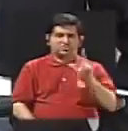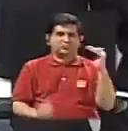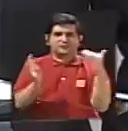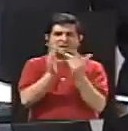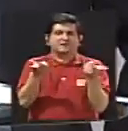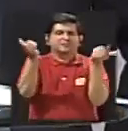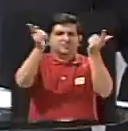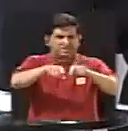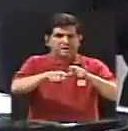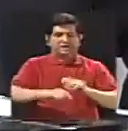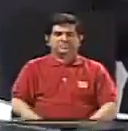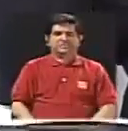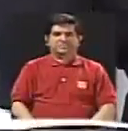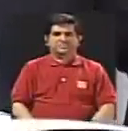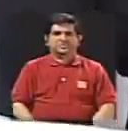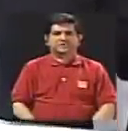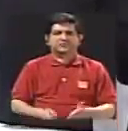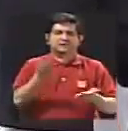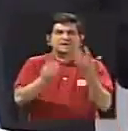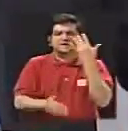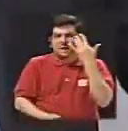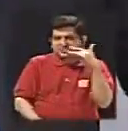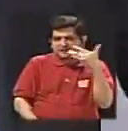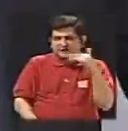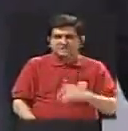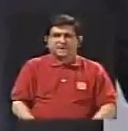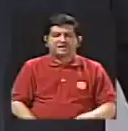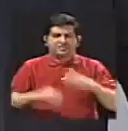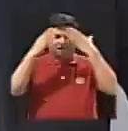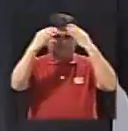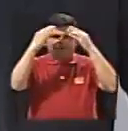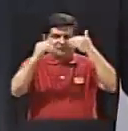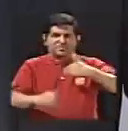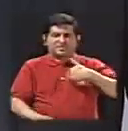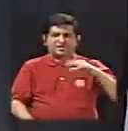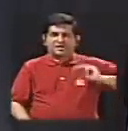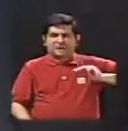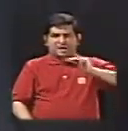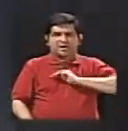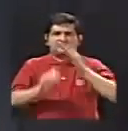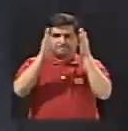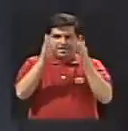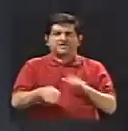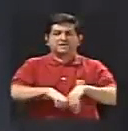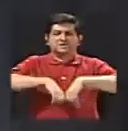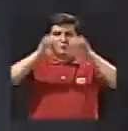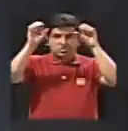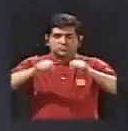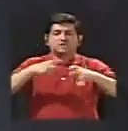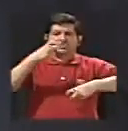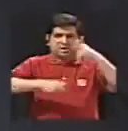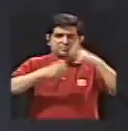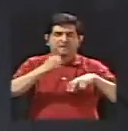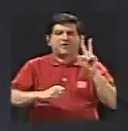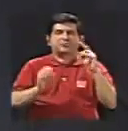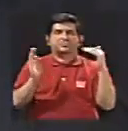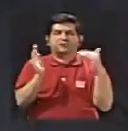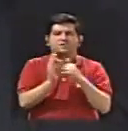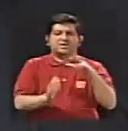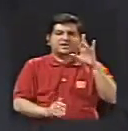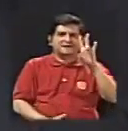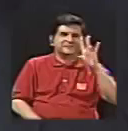casos, coincide un tanto con el reporte que tenía el ministro de que el sistema estaba dando problemas en unos